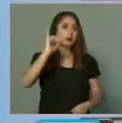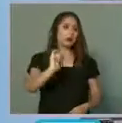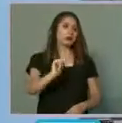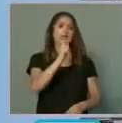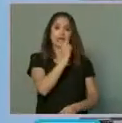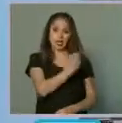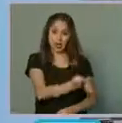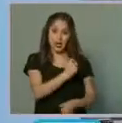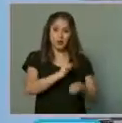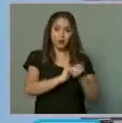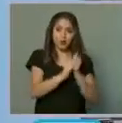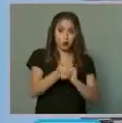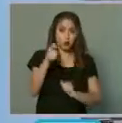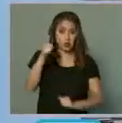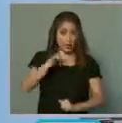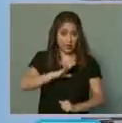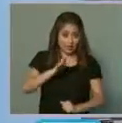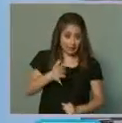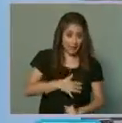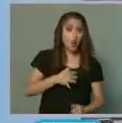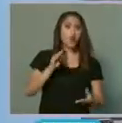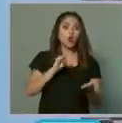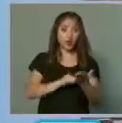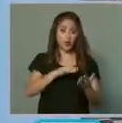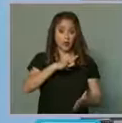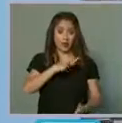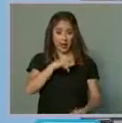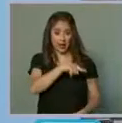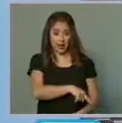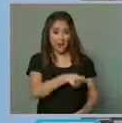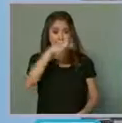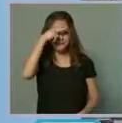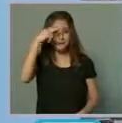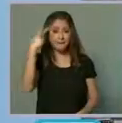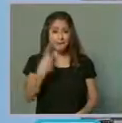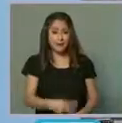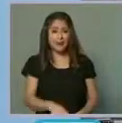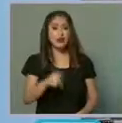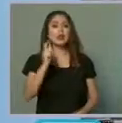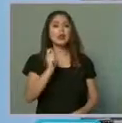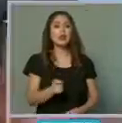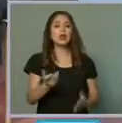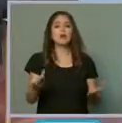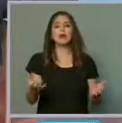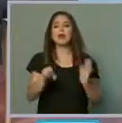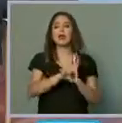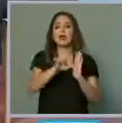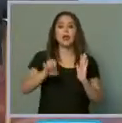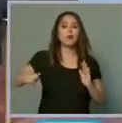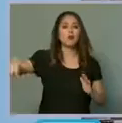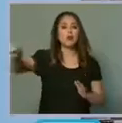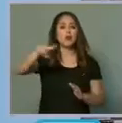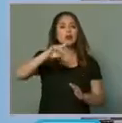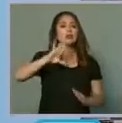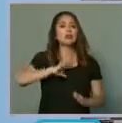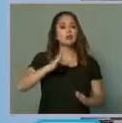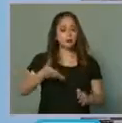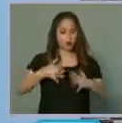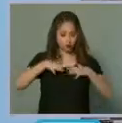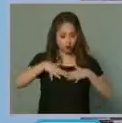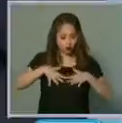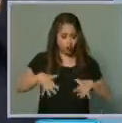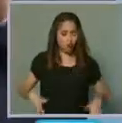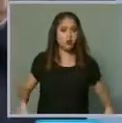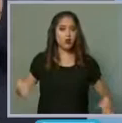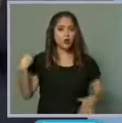que se usó en España y que todavía se usaba en Sí. México era un mantón a la usanza española, pero bordado en Manila. Y